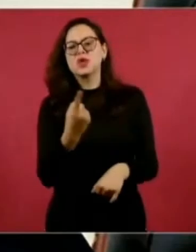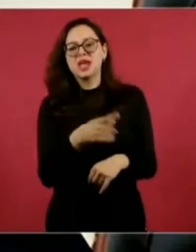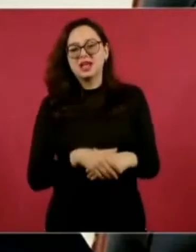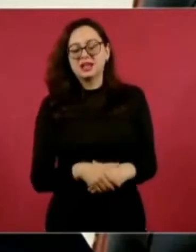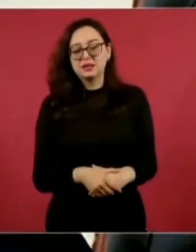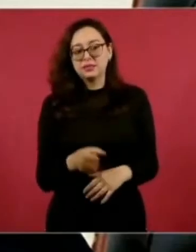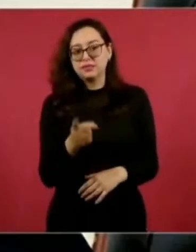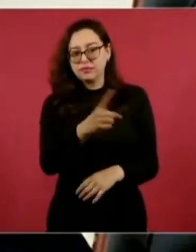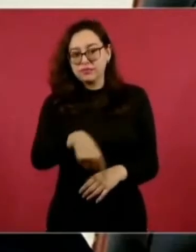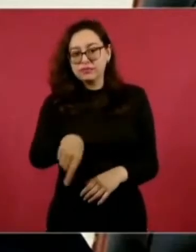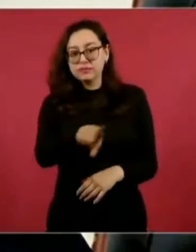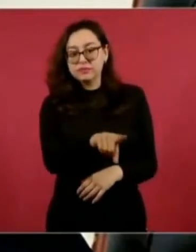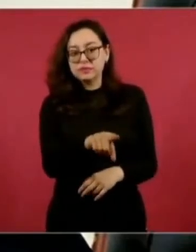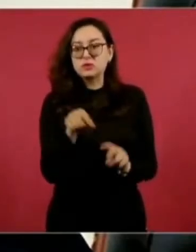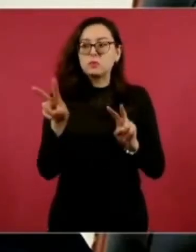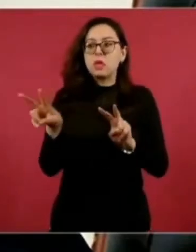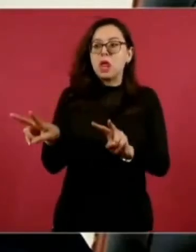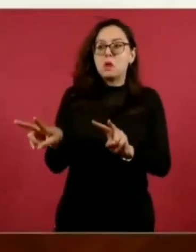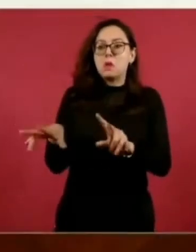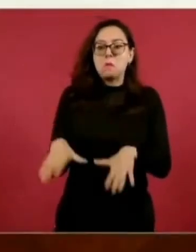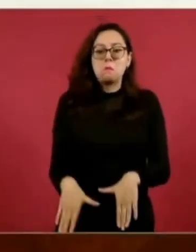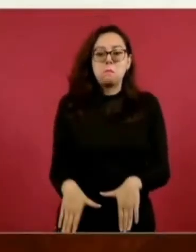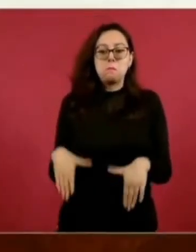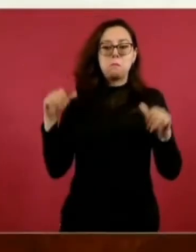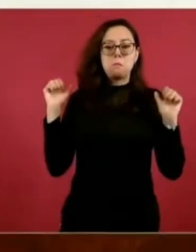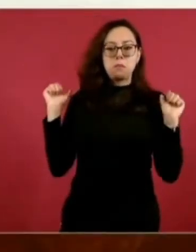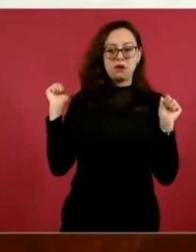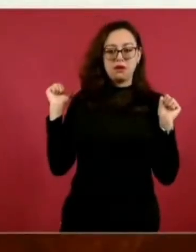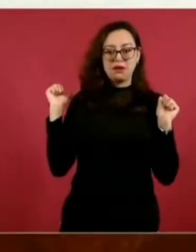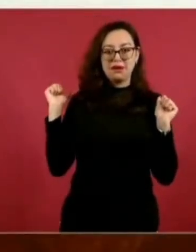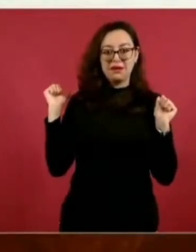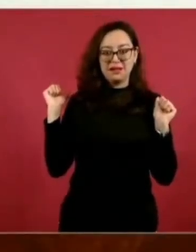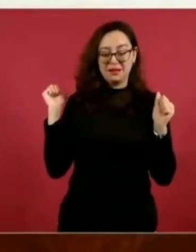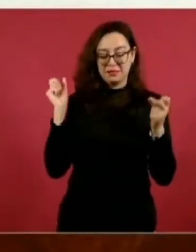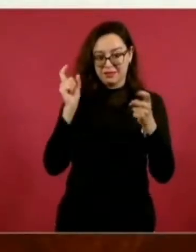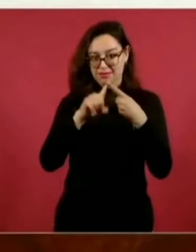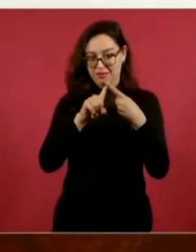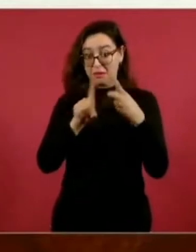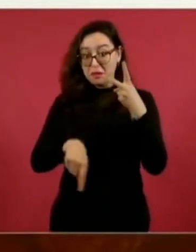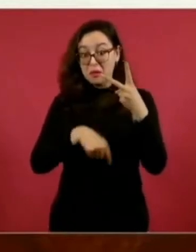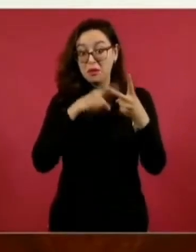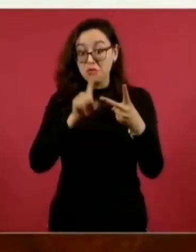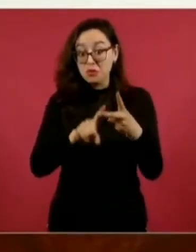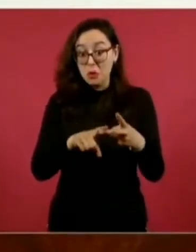la delincuencia organizada, pero están ahí.